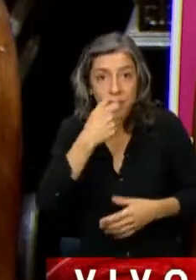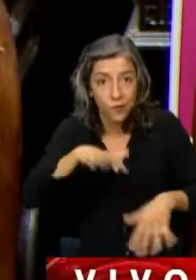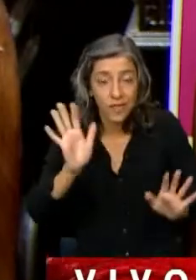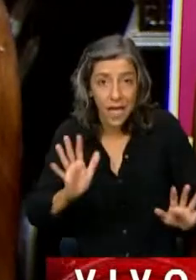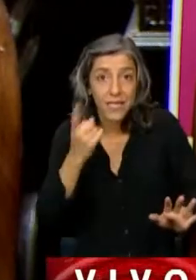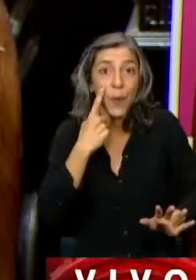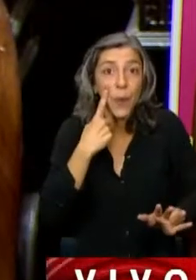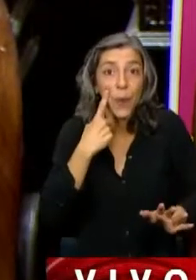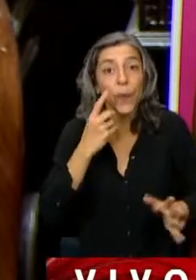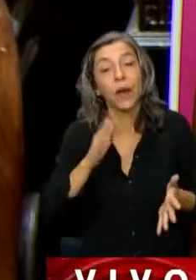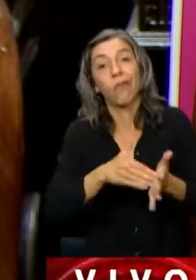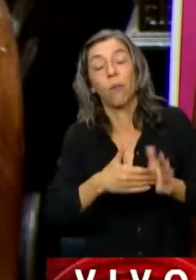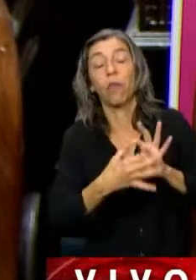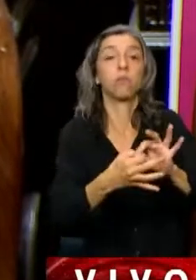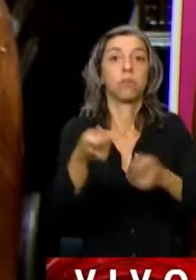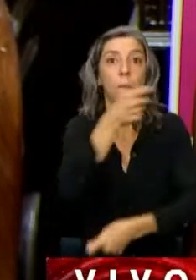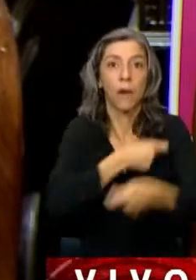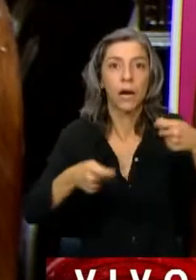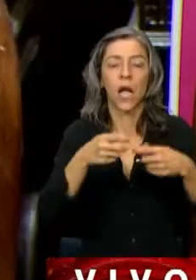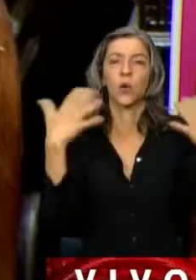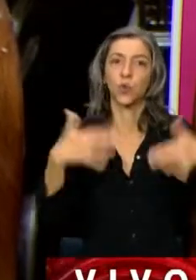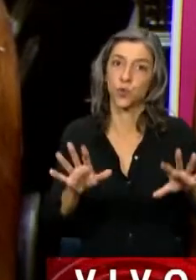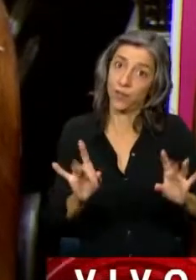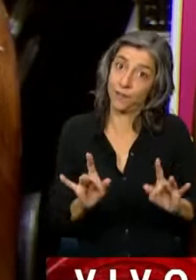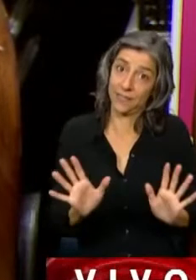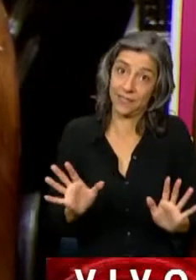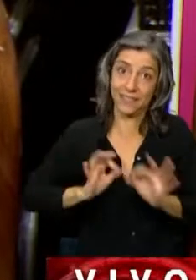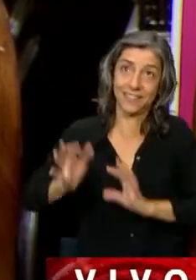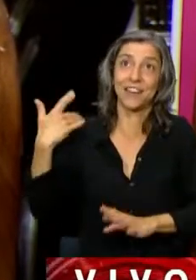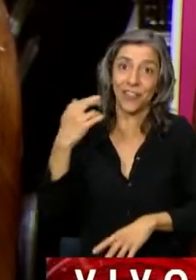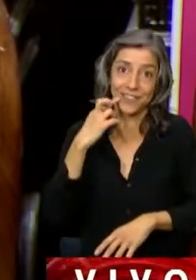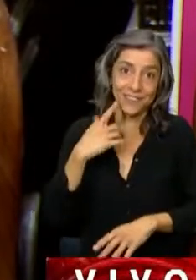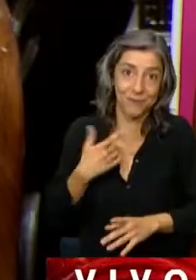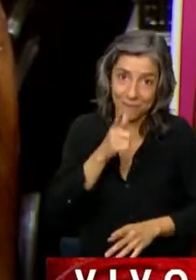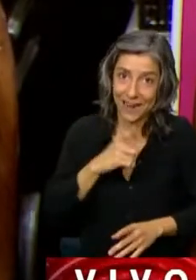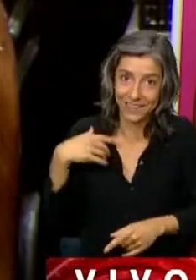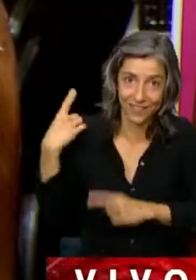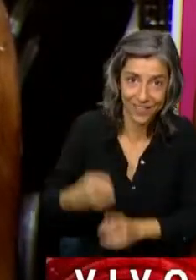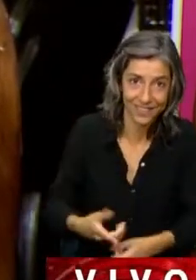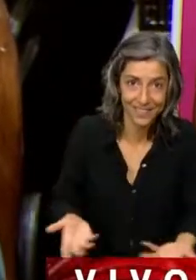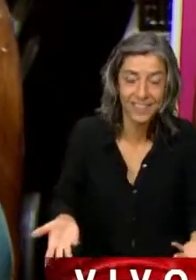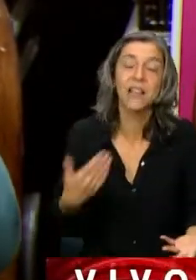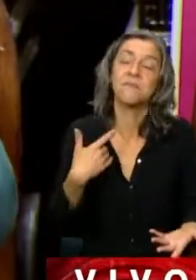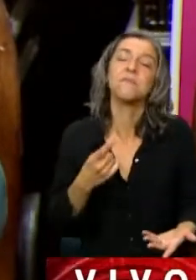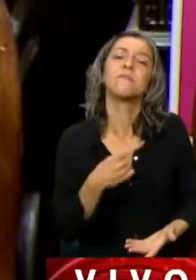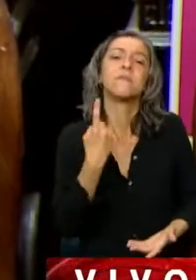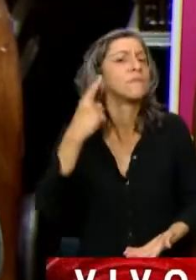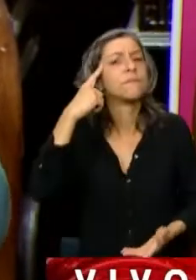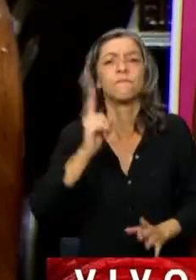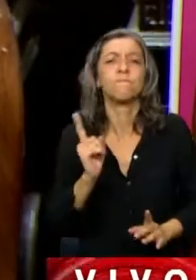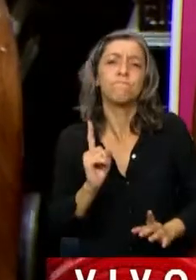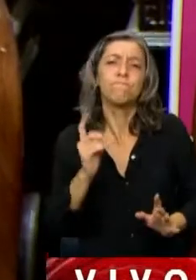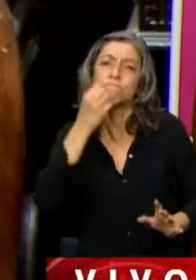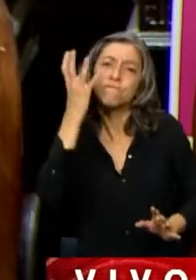viendo cómo se vivía en el siglo XIX todavía, o antes. Pero quienes creemos que el Estado es una herramienta fundamental para poder